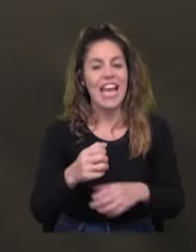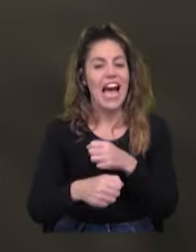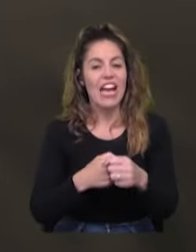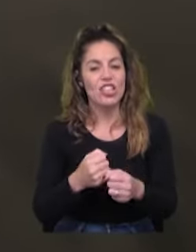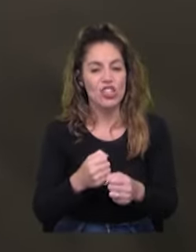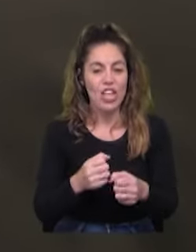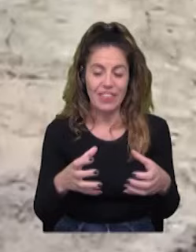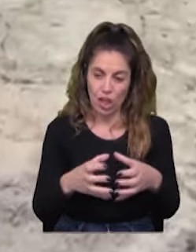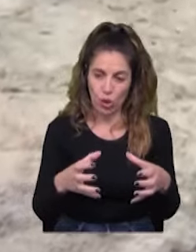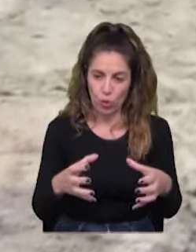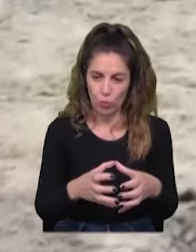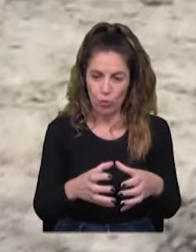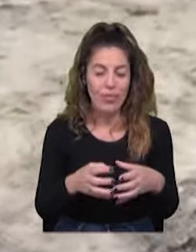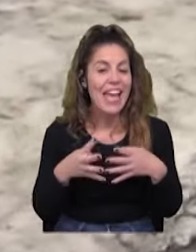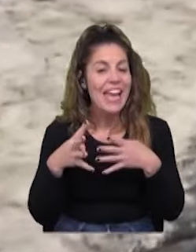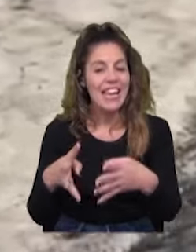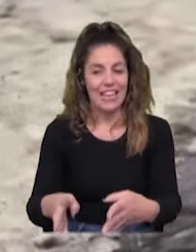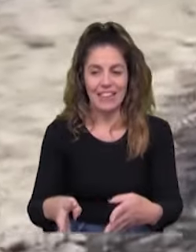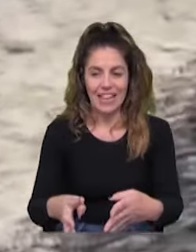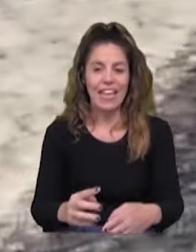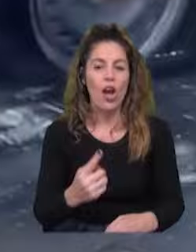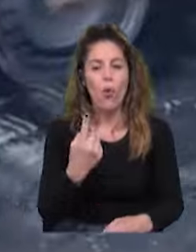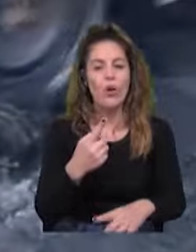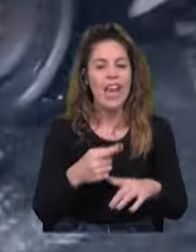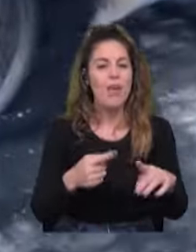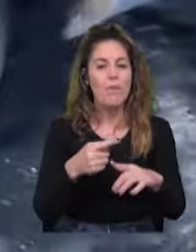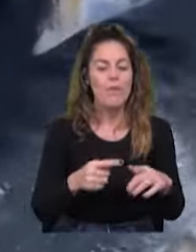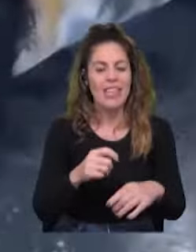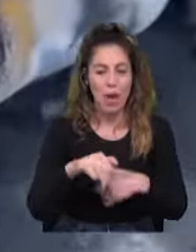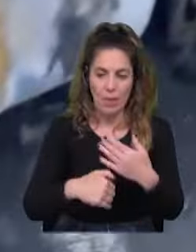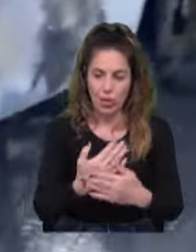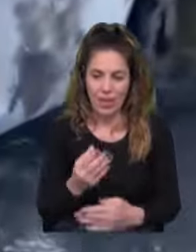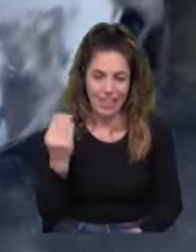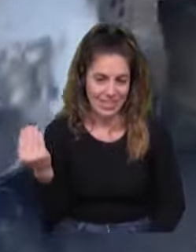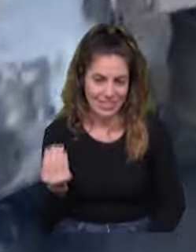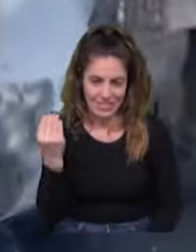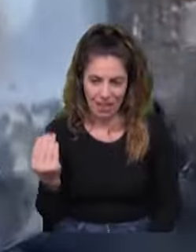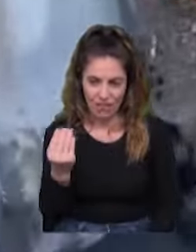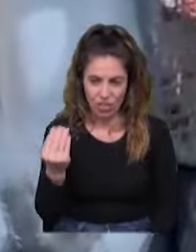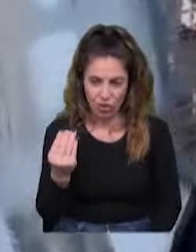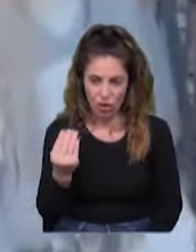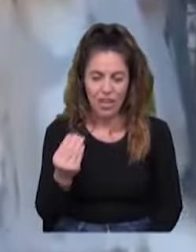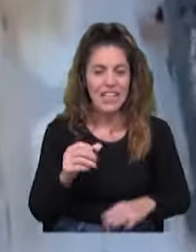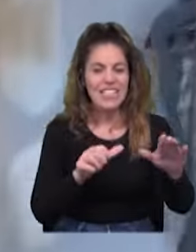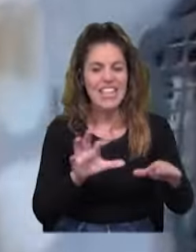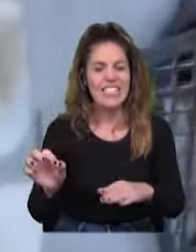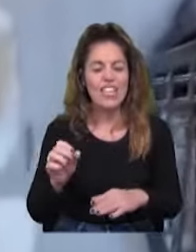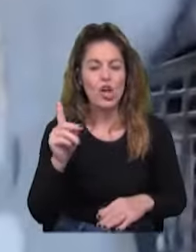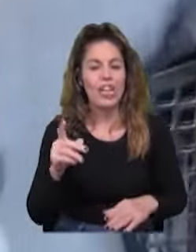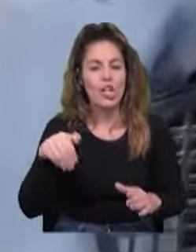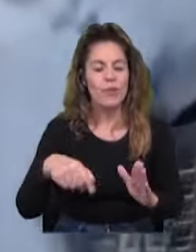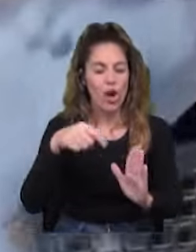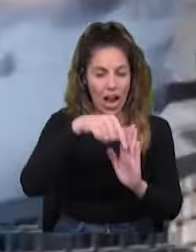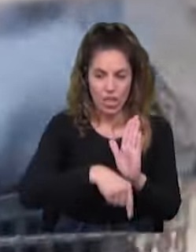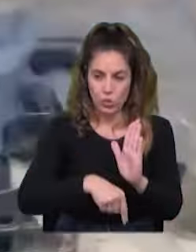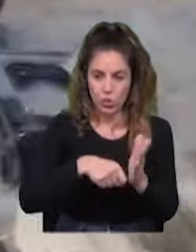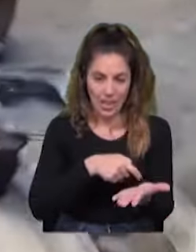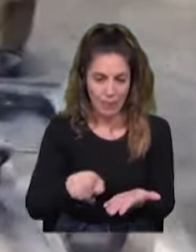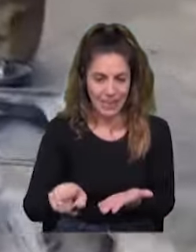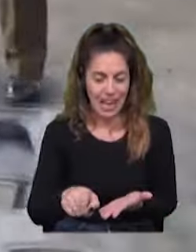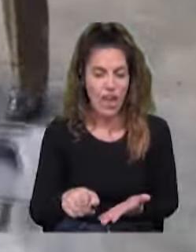fuerza el ataque tuvo lugar sobre la 1:30 de la madrugada del sábado en la región de bío bío 600 km al sur de Santiago cuando